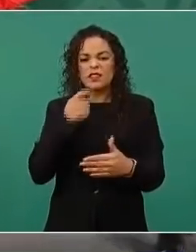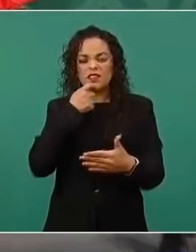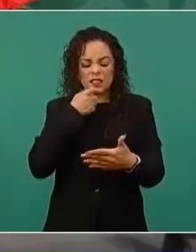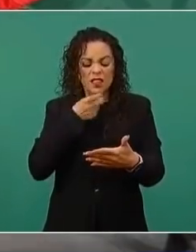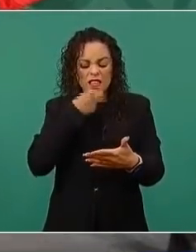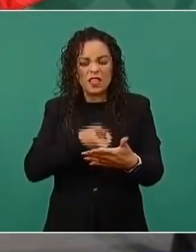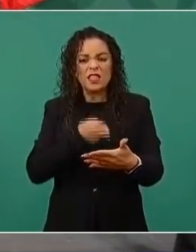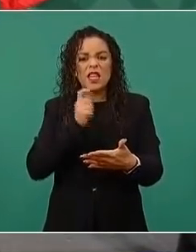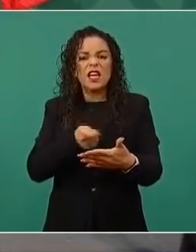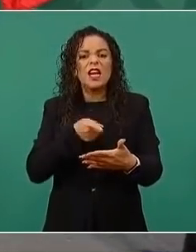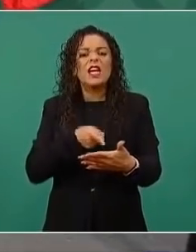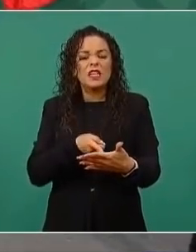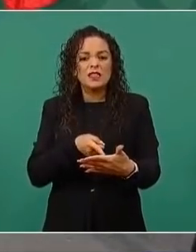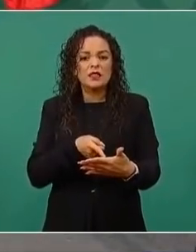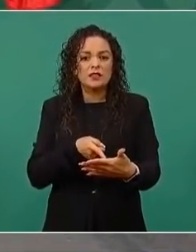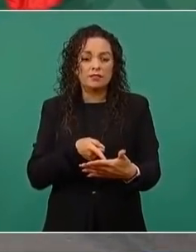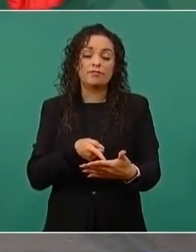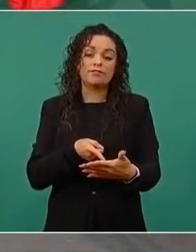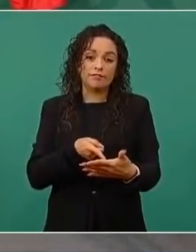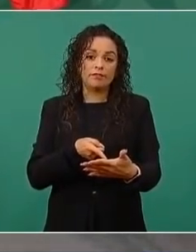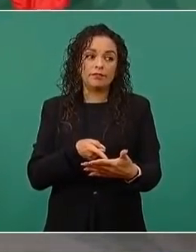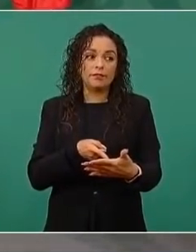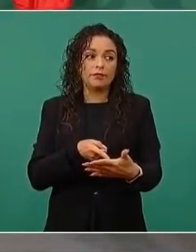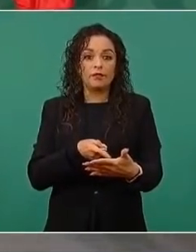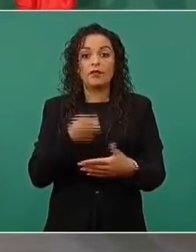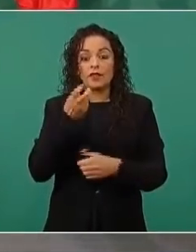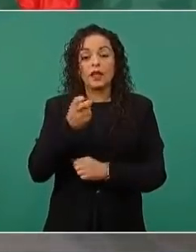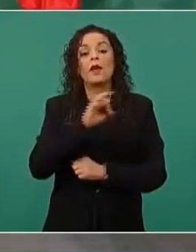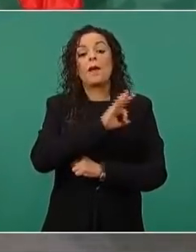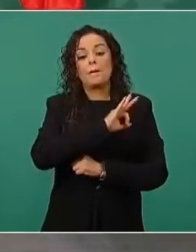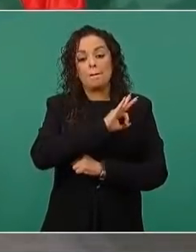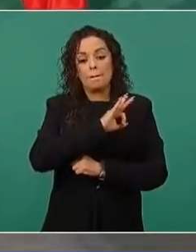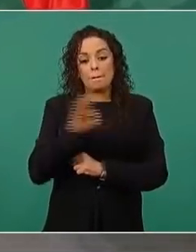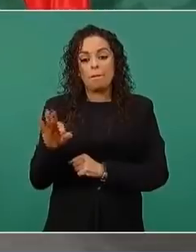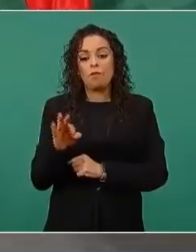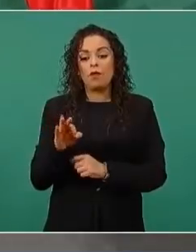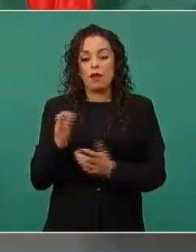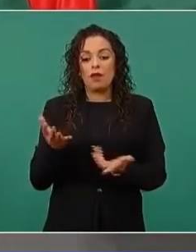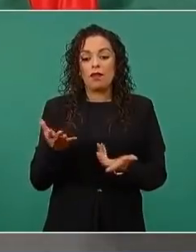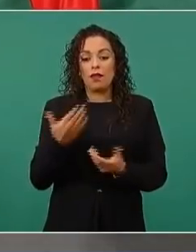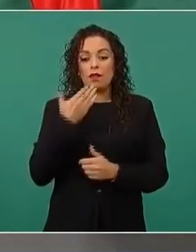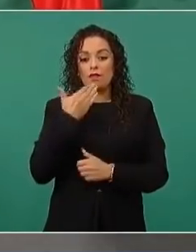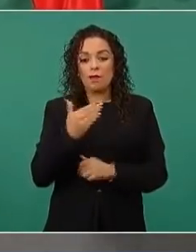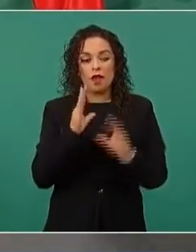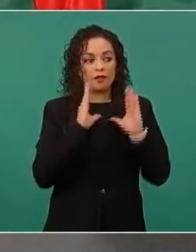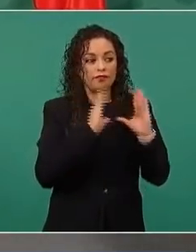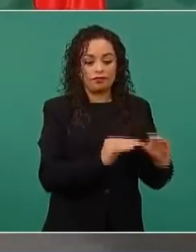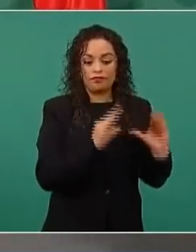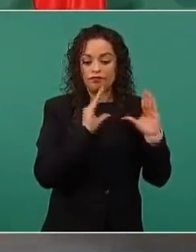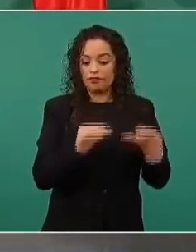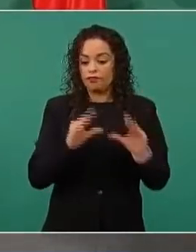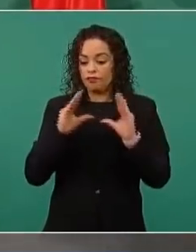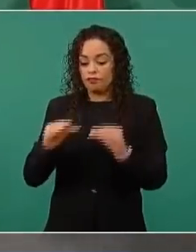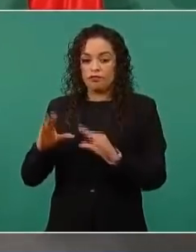se pueda impartir una educación humanista,